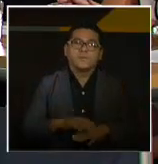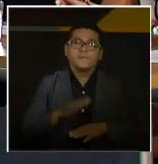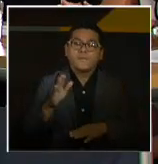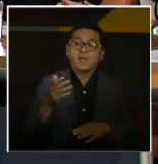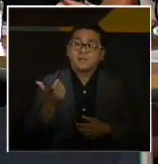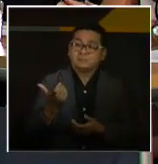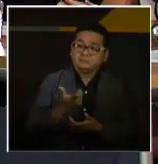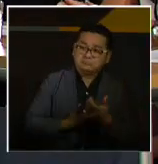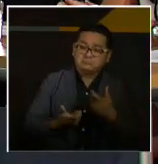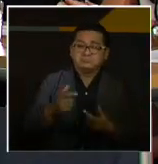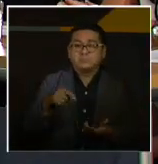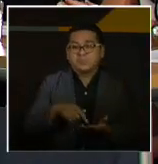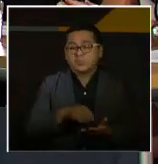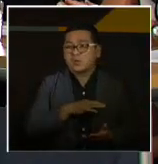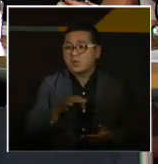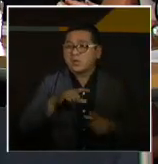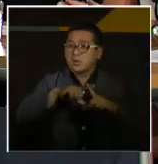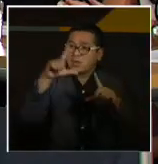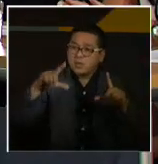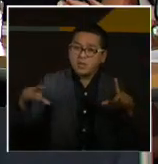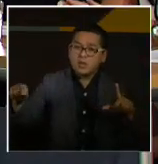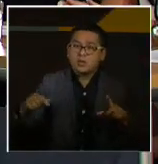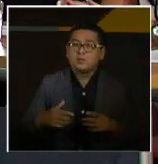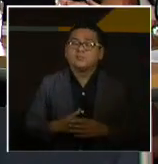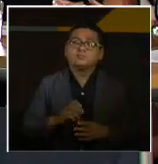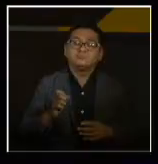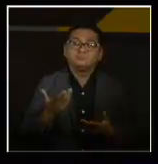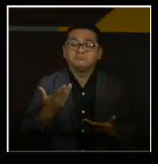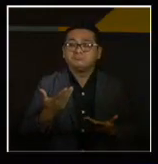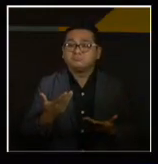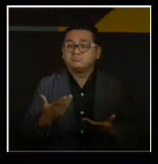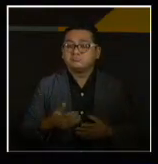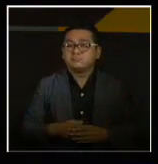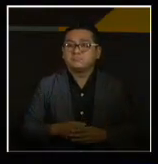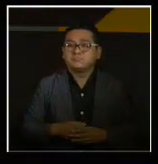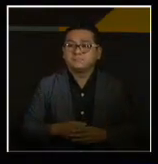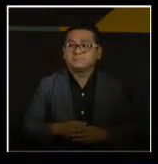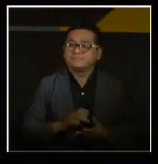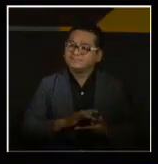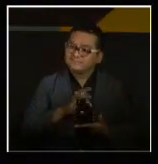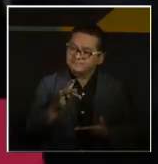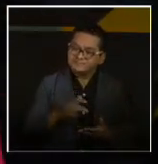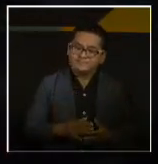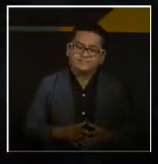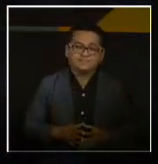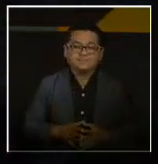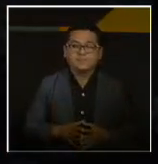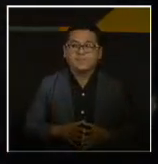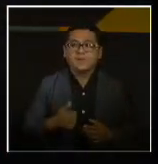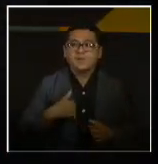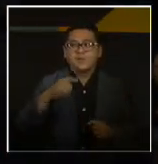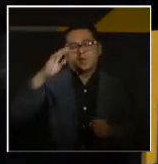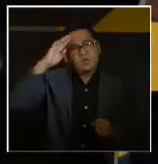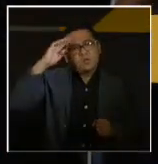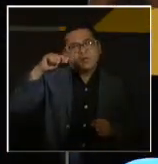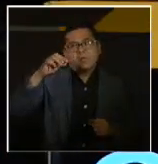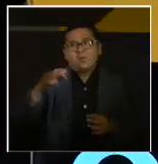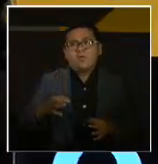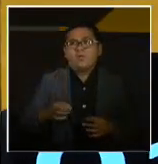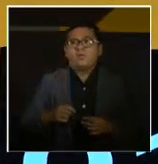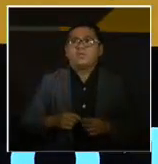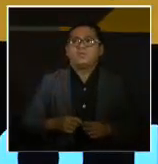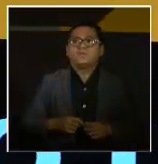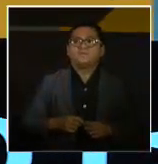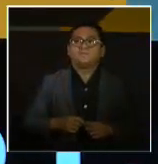mayores inversiones locales, nacionales y extranjeras? Muchísimas gracias. He planteado de manera